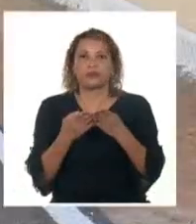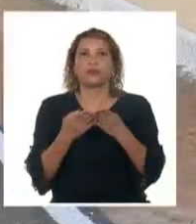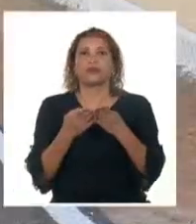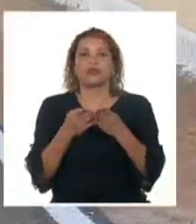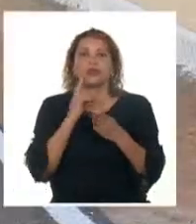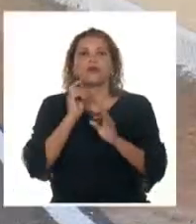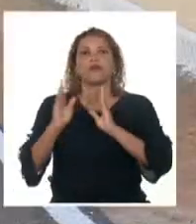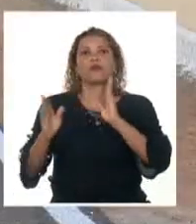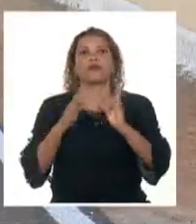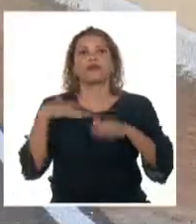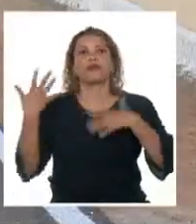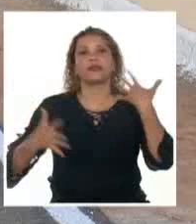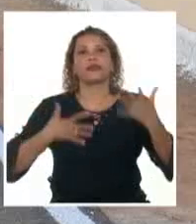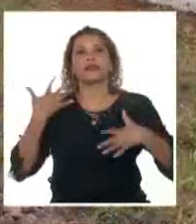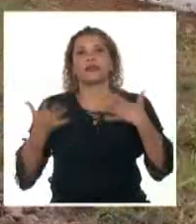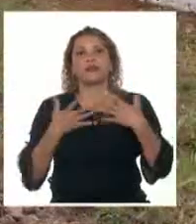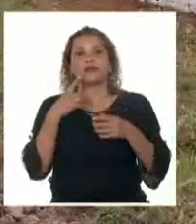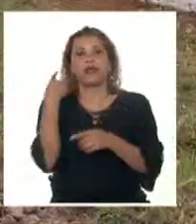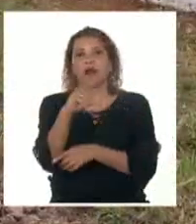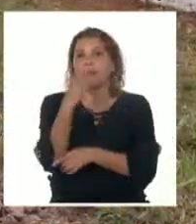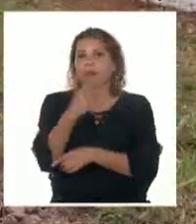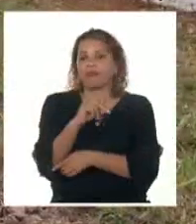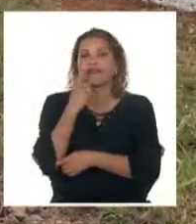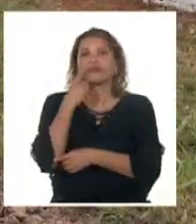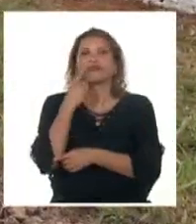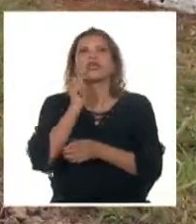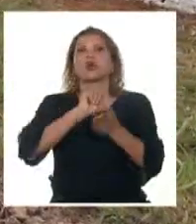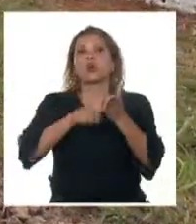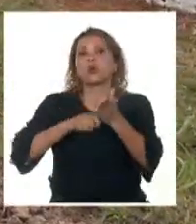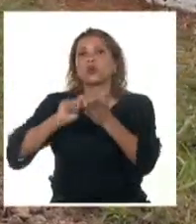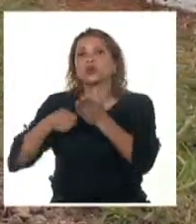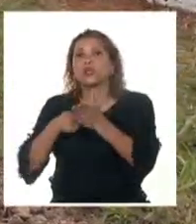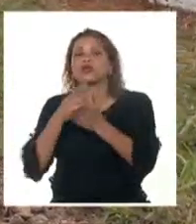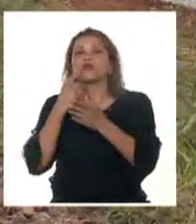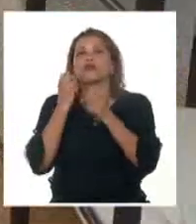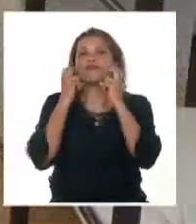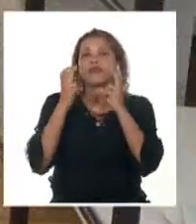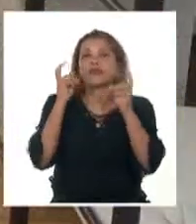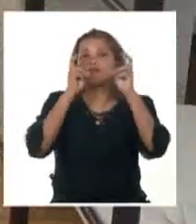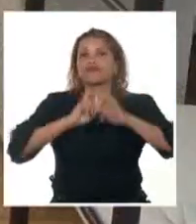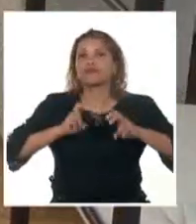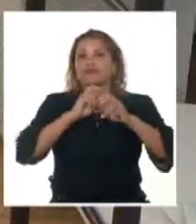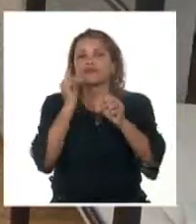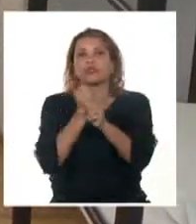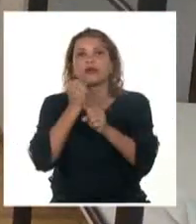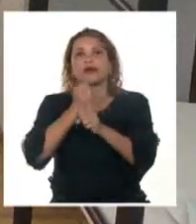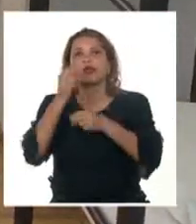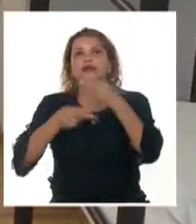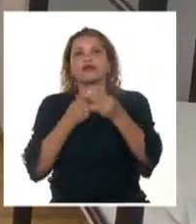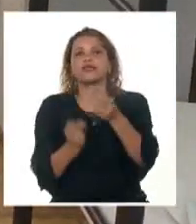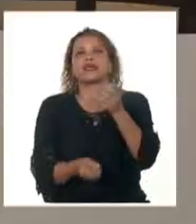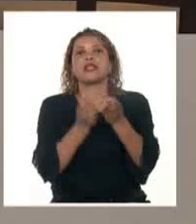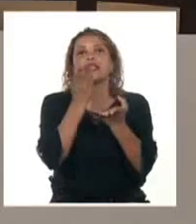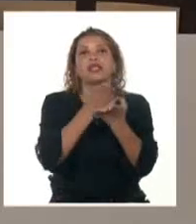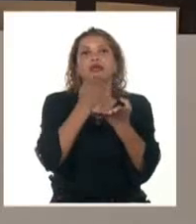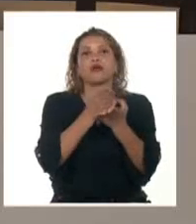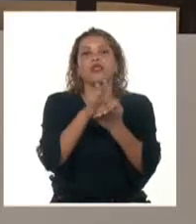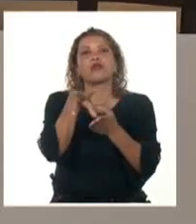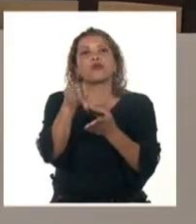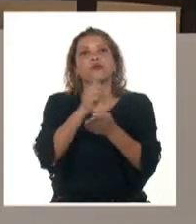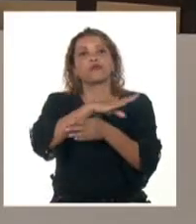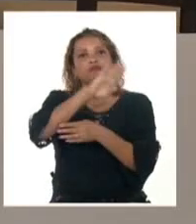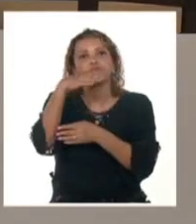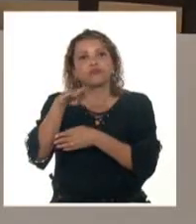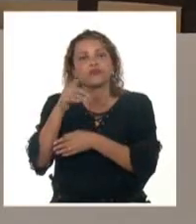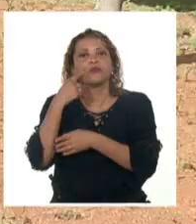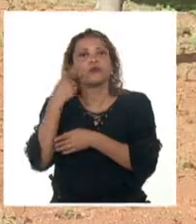parte de las actividades del ejercicio se contrataron las condiciones de vida y trabajo creadas en la nueva escuela de montaña que permitirá Elevar